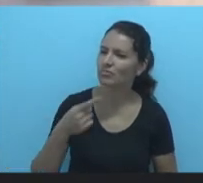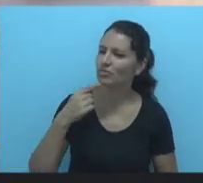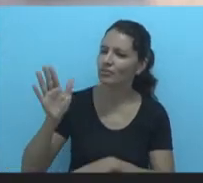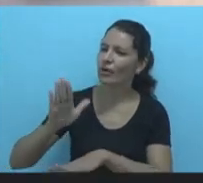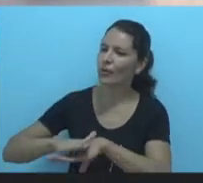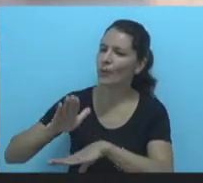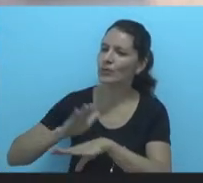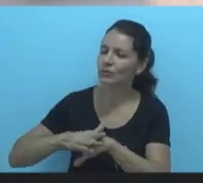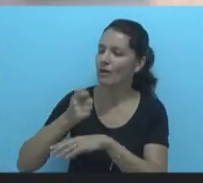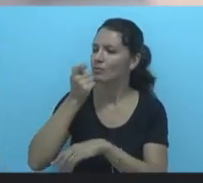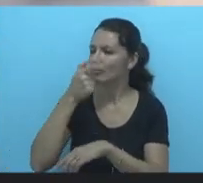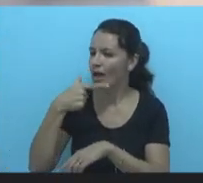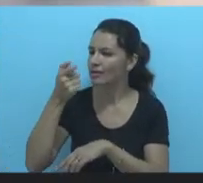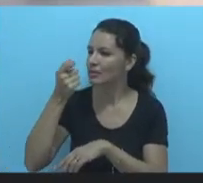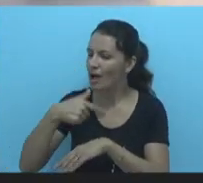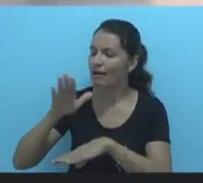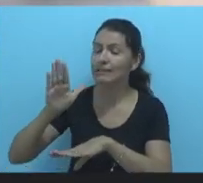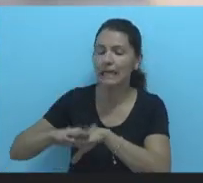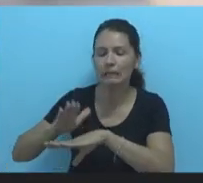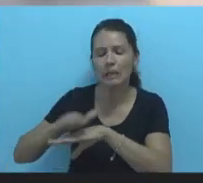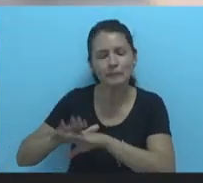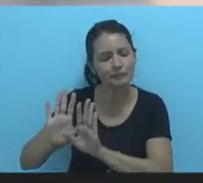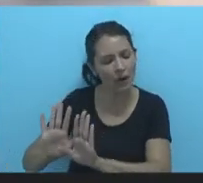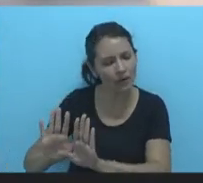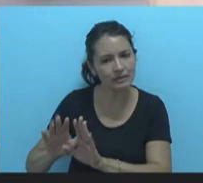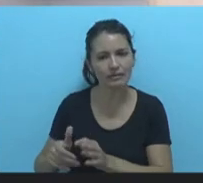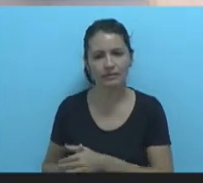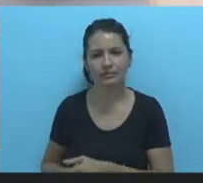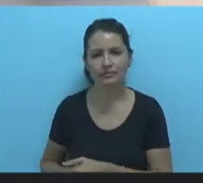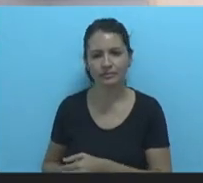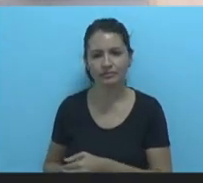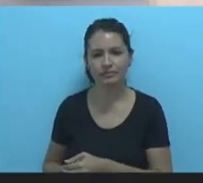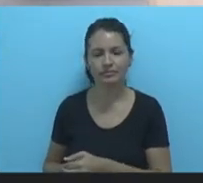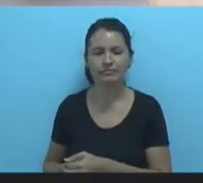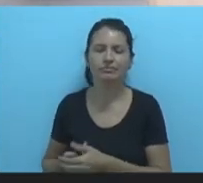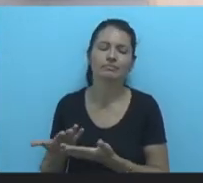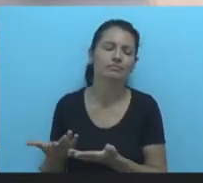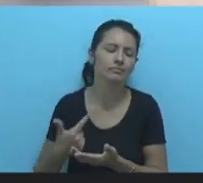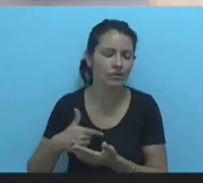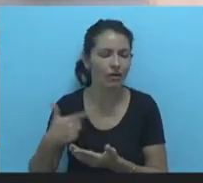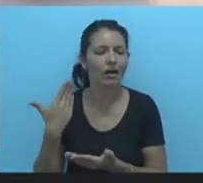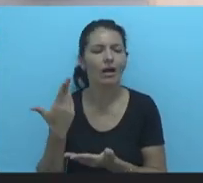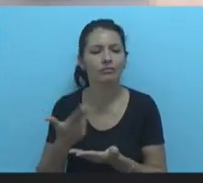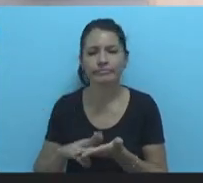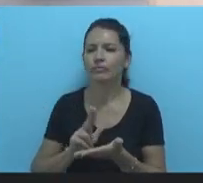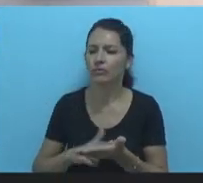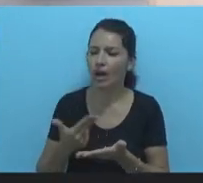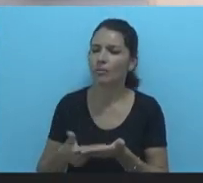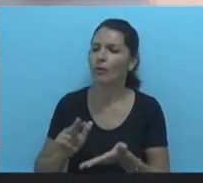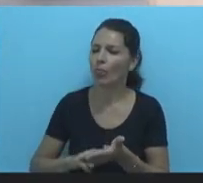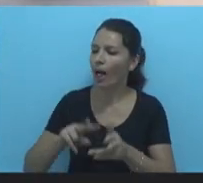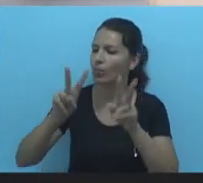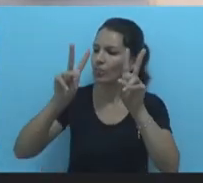2022. Me gustaría grabar esto para que cada vez que volvamos a insistir con el tema del presupuesto,